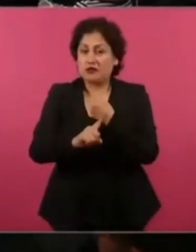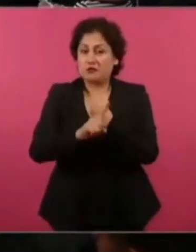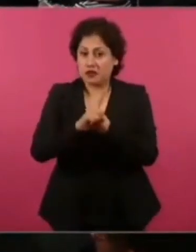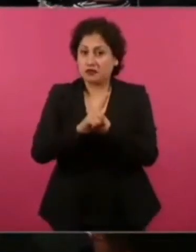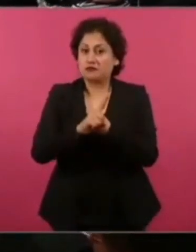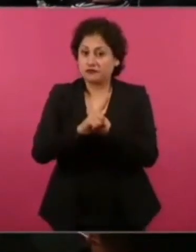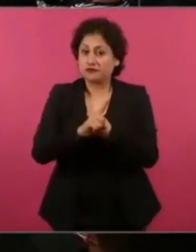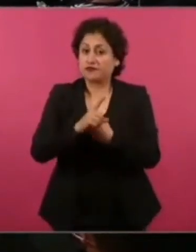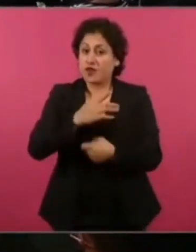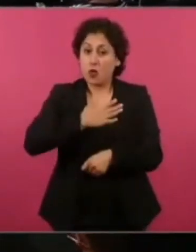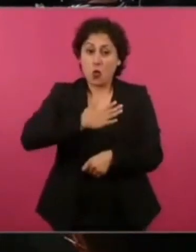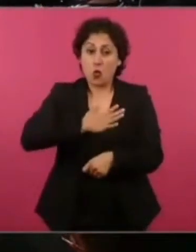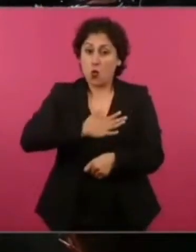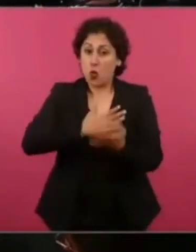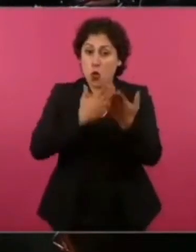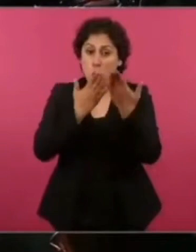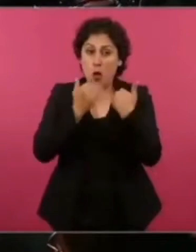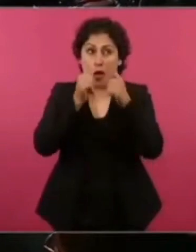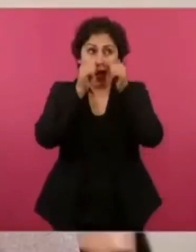injusticia, desamparo.